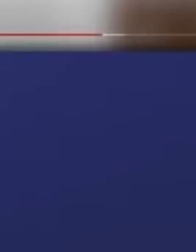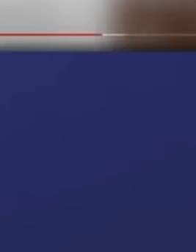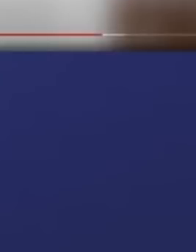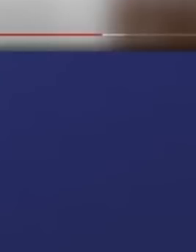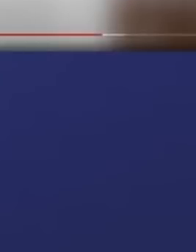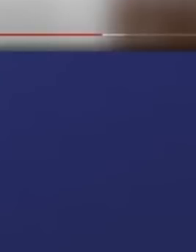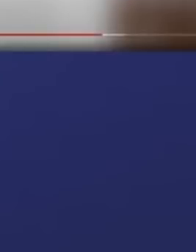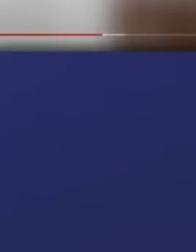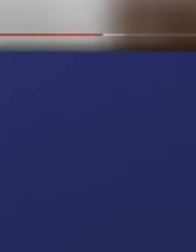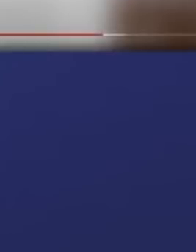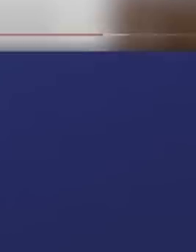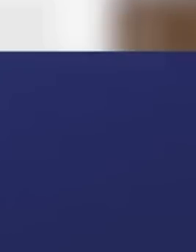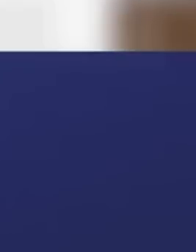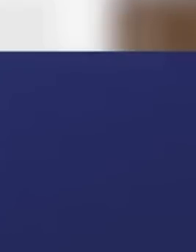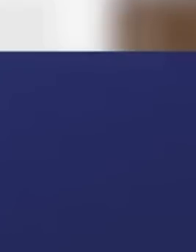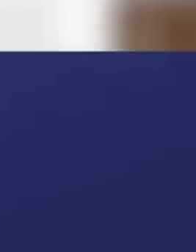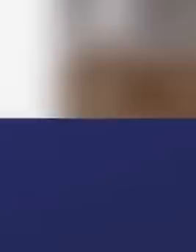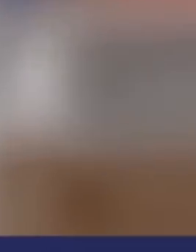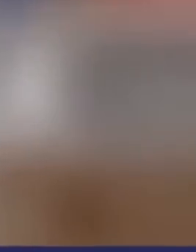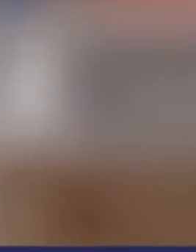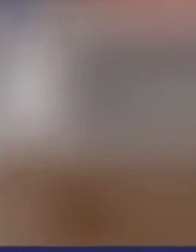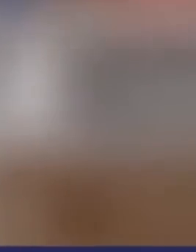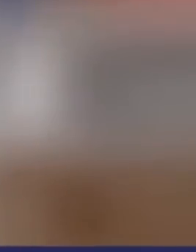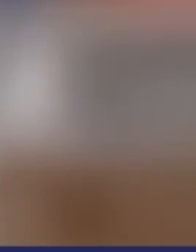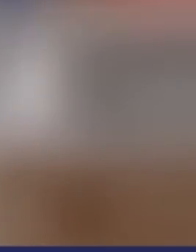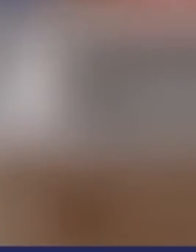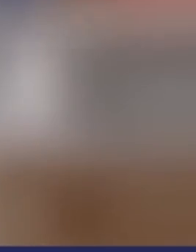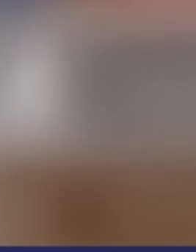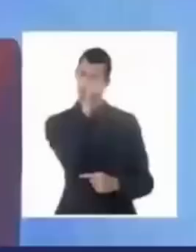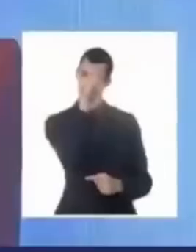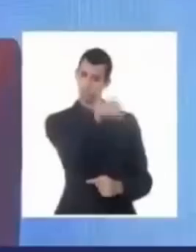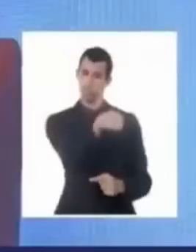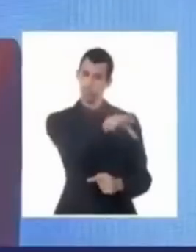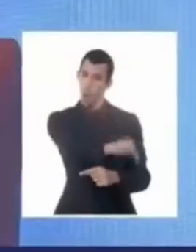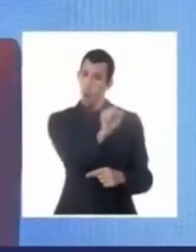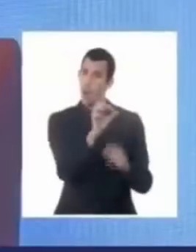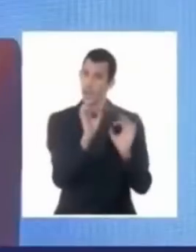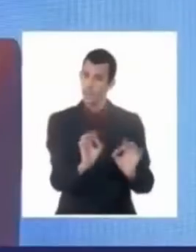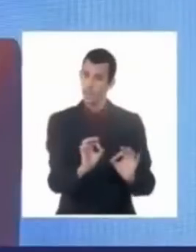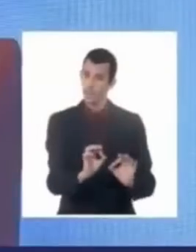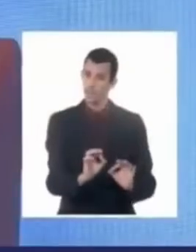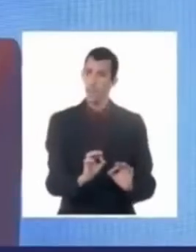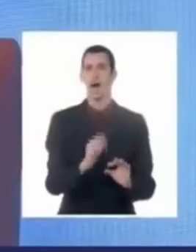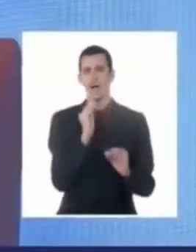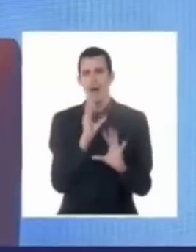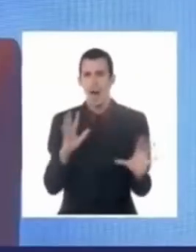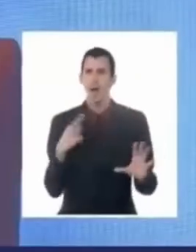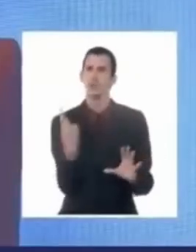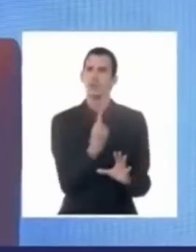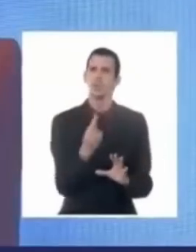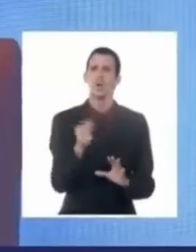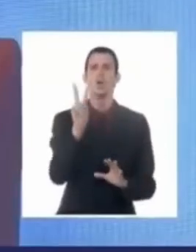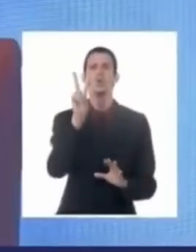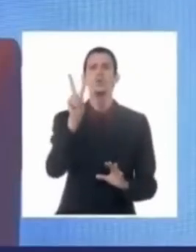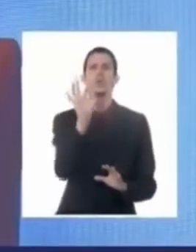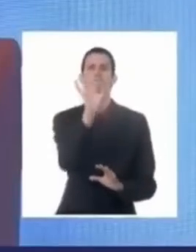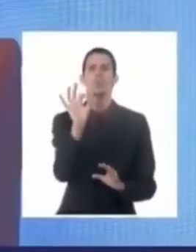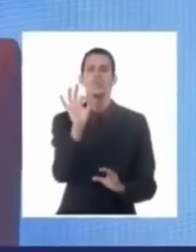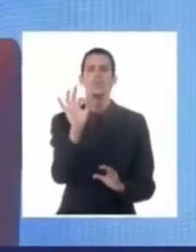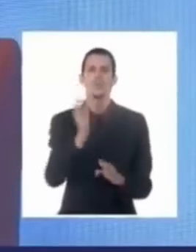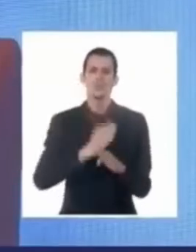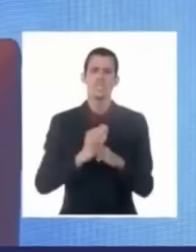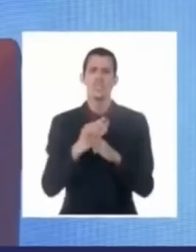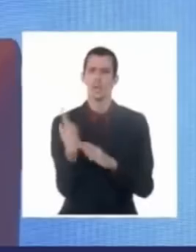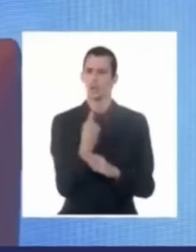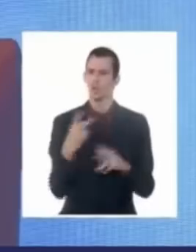el trabajo de ustedes hay un número que no está resuelto hay un dos por ciento un dos por ciento de este delito que estamos investigando de forma permanente porque como una característica